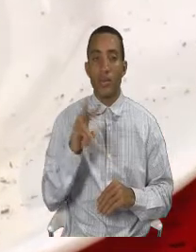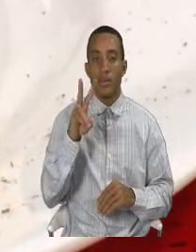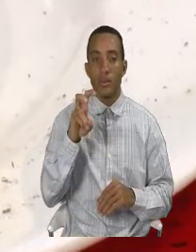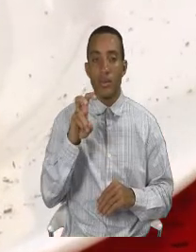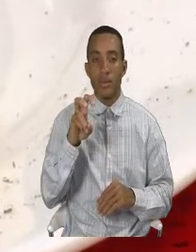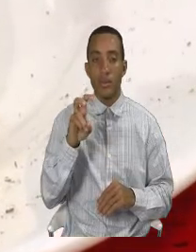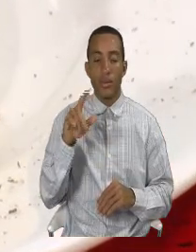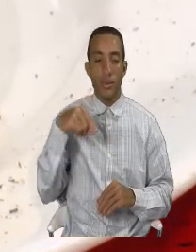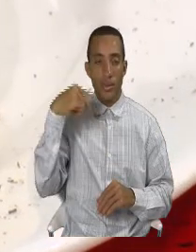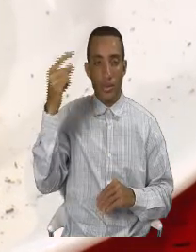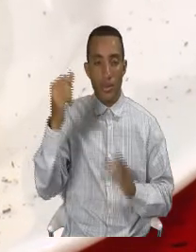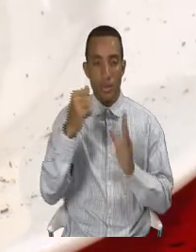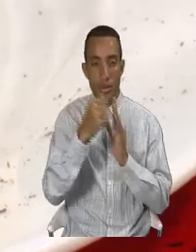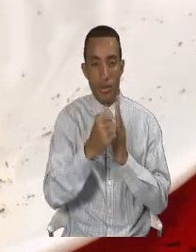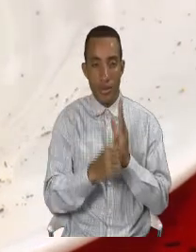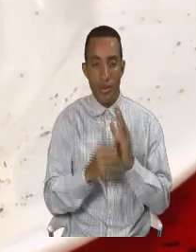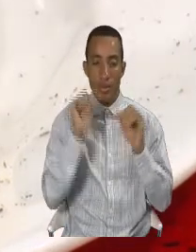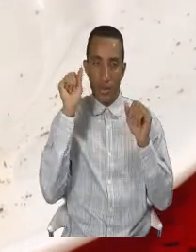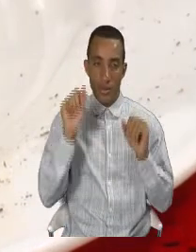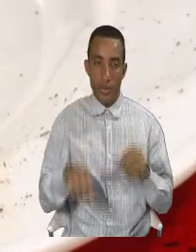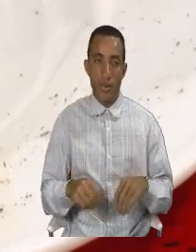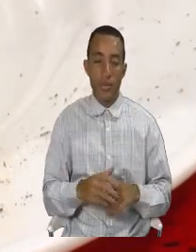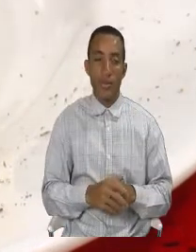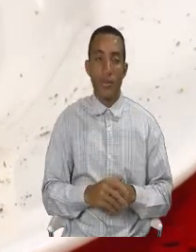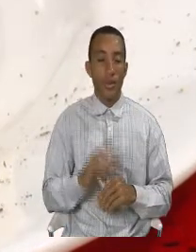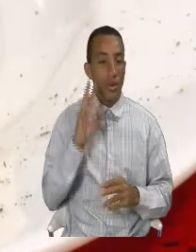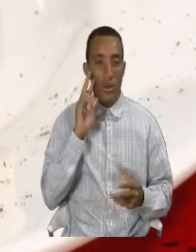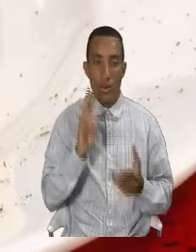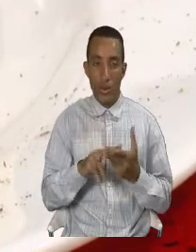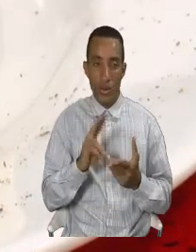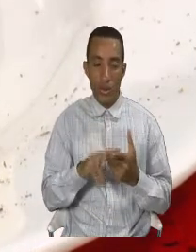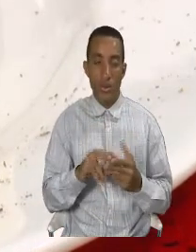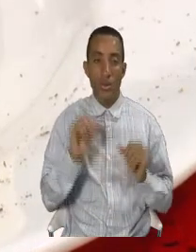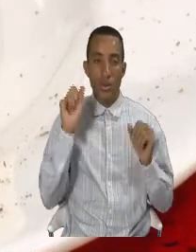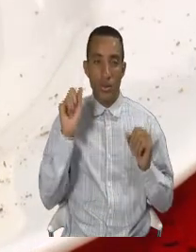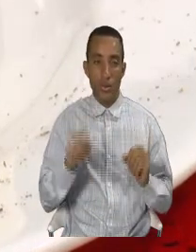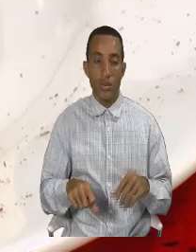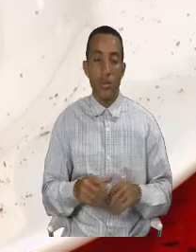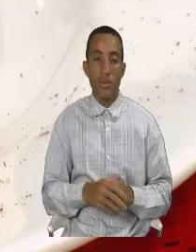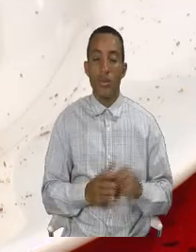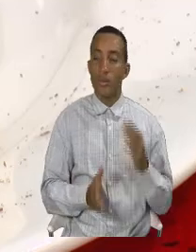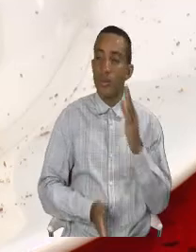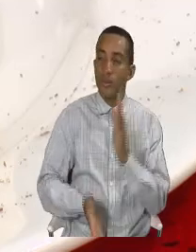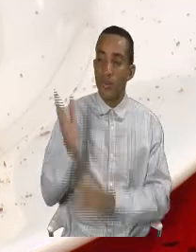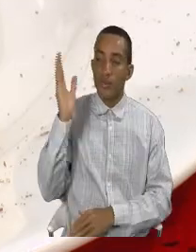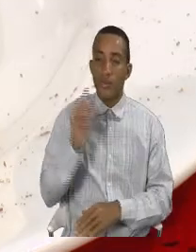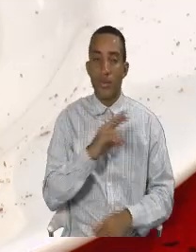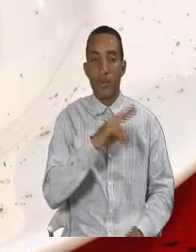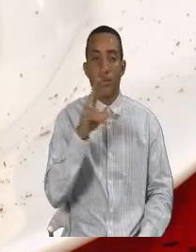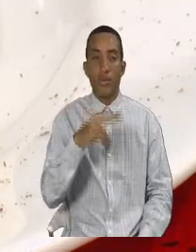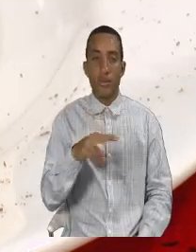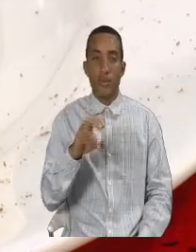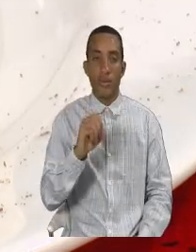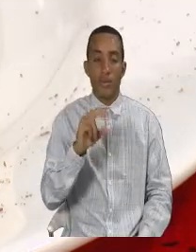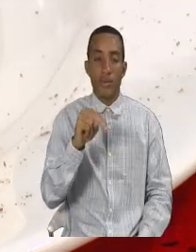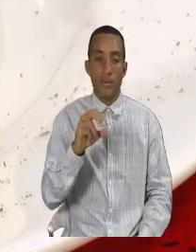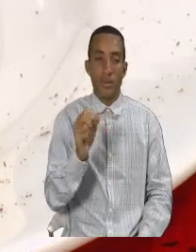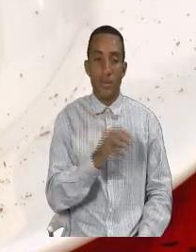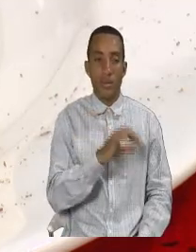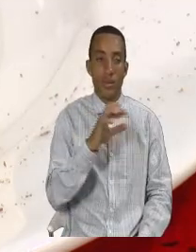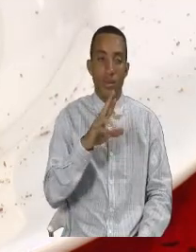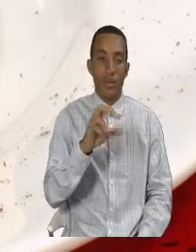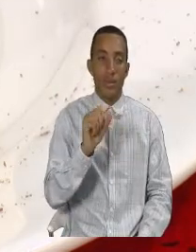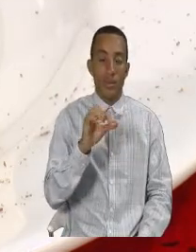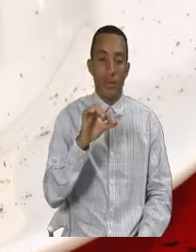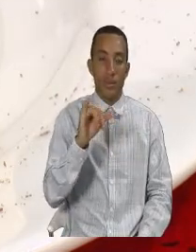próximo programa vamos a dar la oportunidad. Si no las conocen, los invito a que vayan a Zona Rápida, ubicada en La Floresta,